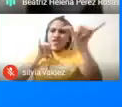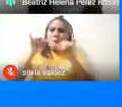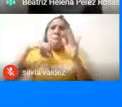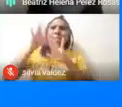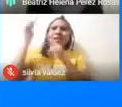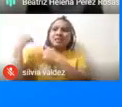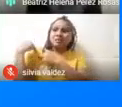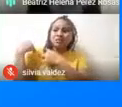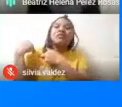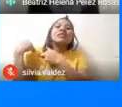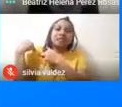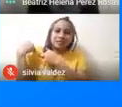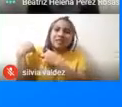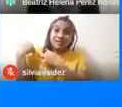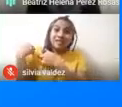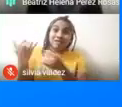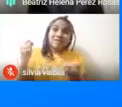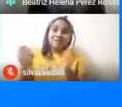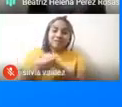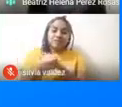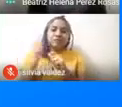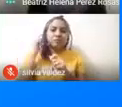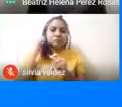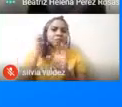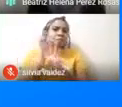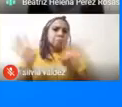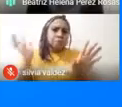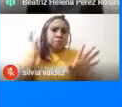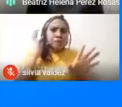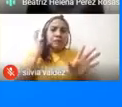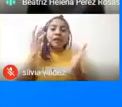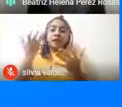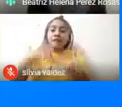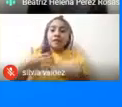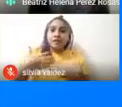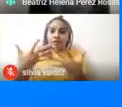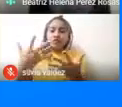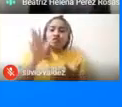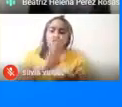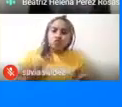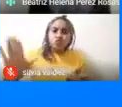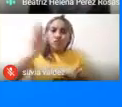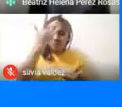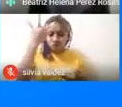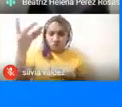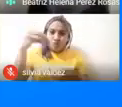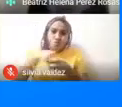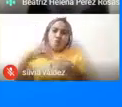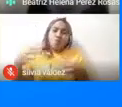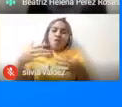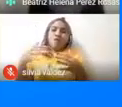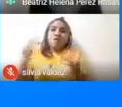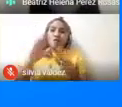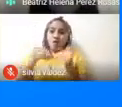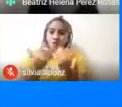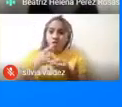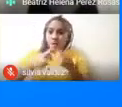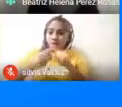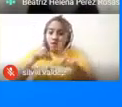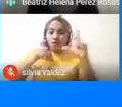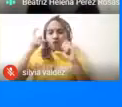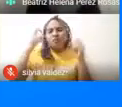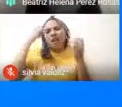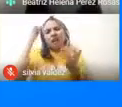responsable. Entonces, pues nada, quería felicitarlos también a ustedes por hacer parte pues, de un colegio amigo del turismo. Creo